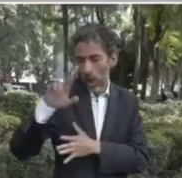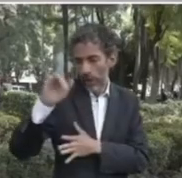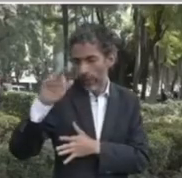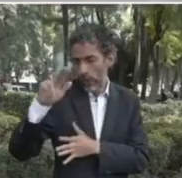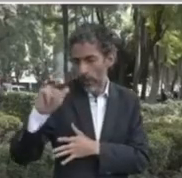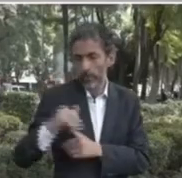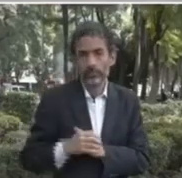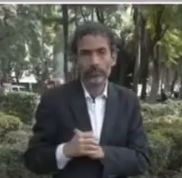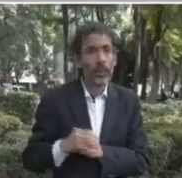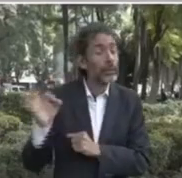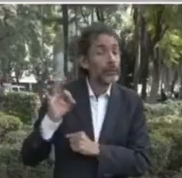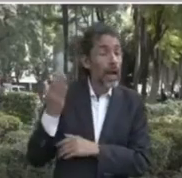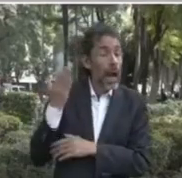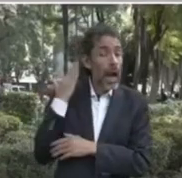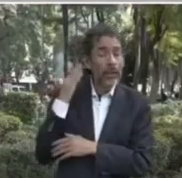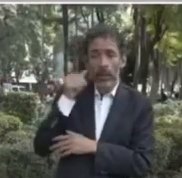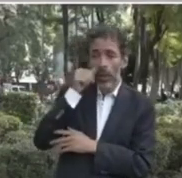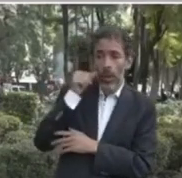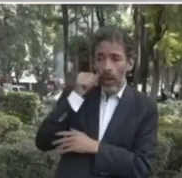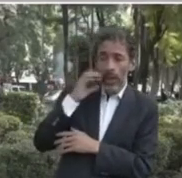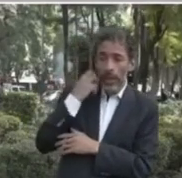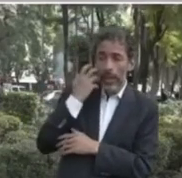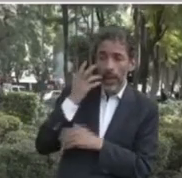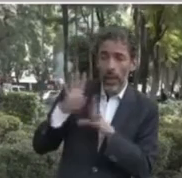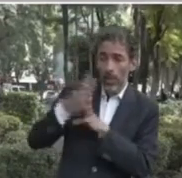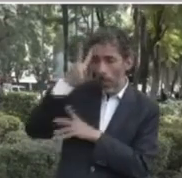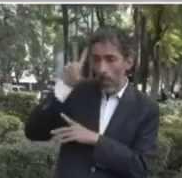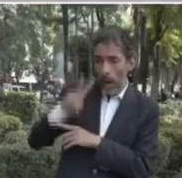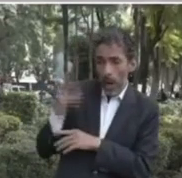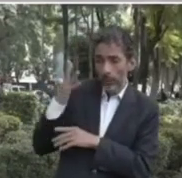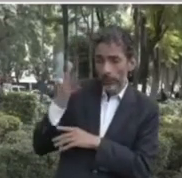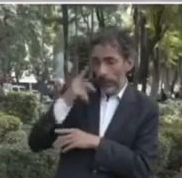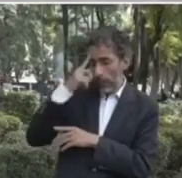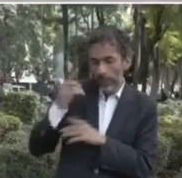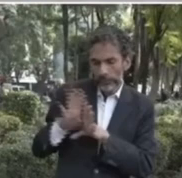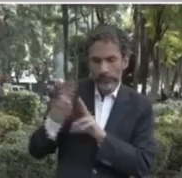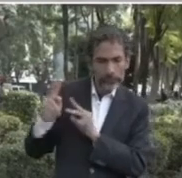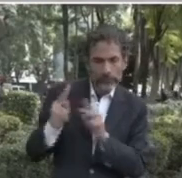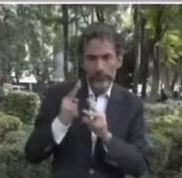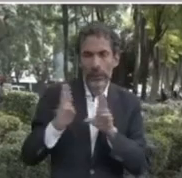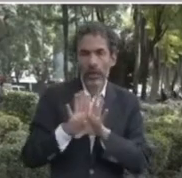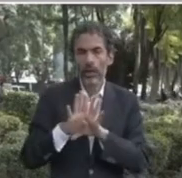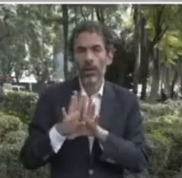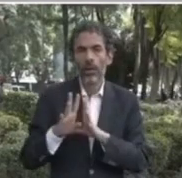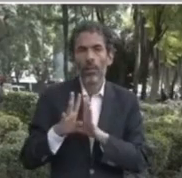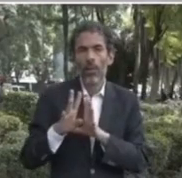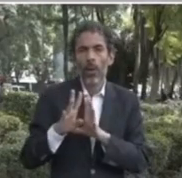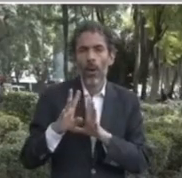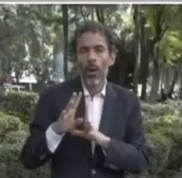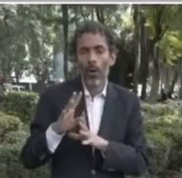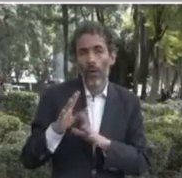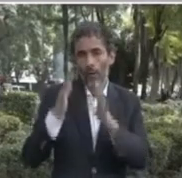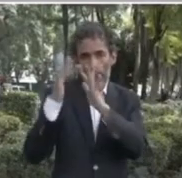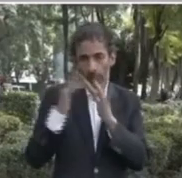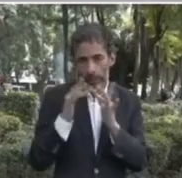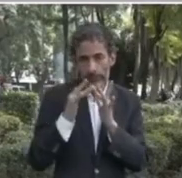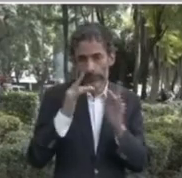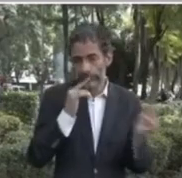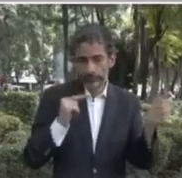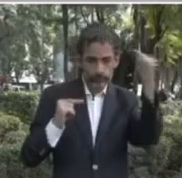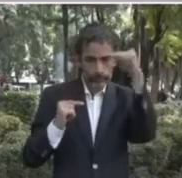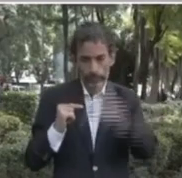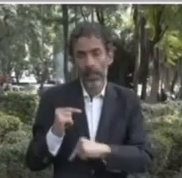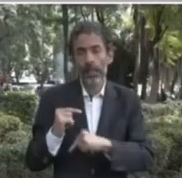mientras Benito Juárez buscaba restaurar la República ante la invasión del Imperio francés a través de Maximiliano de